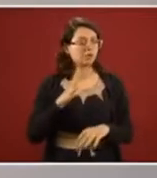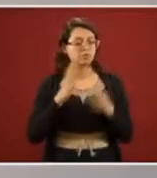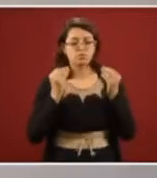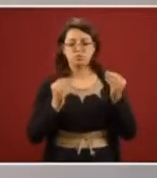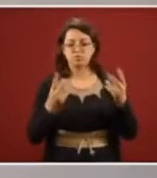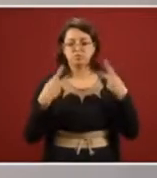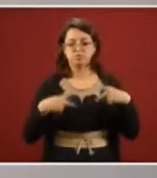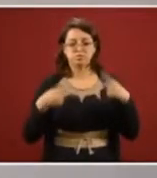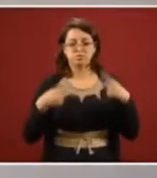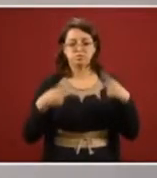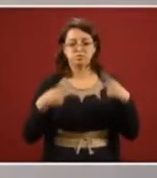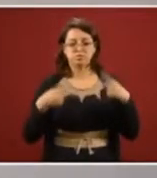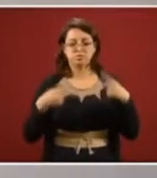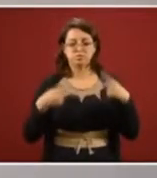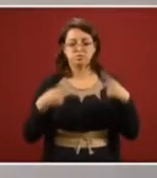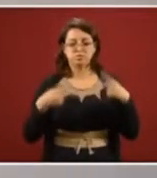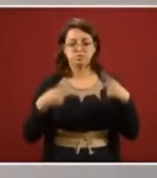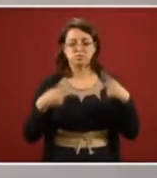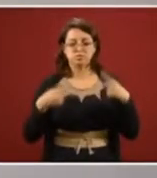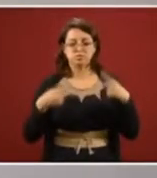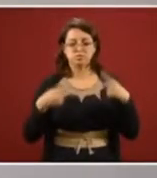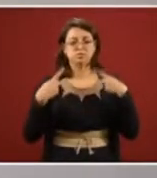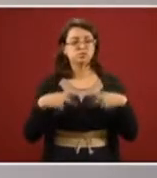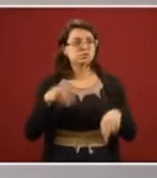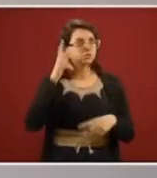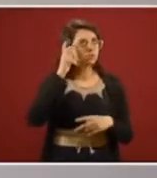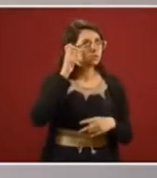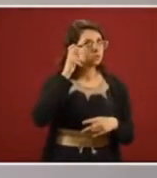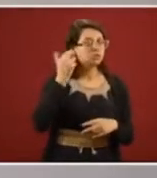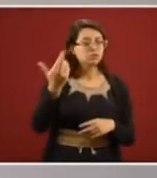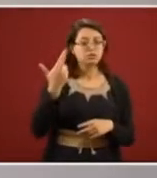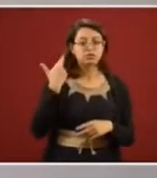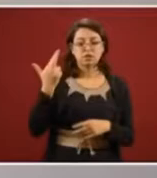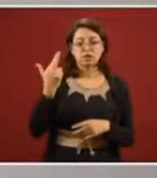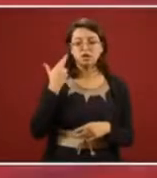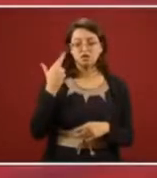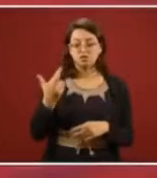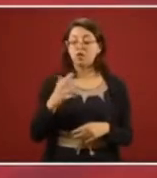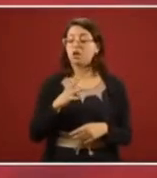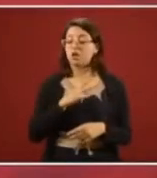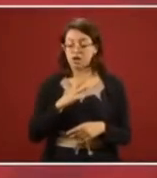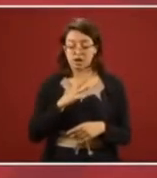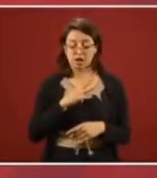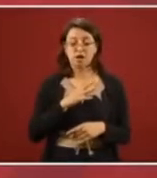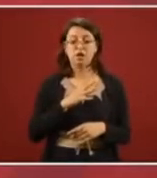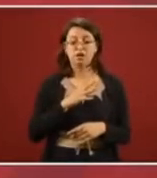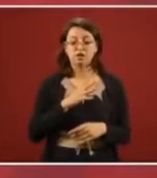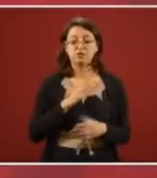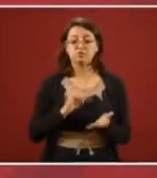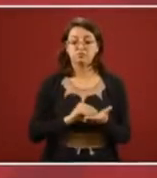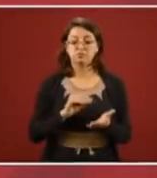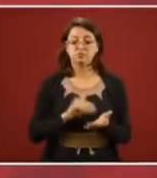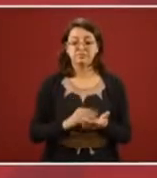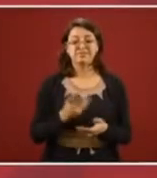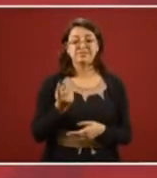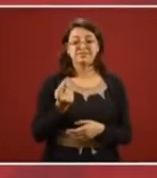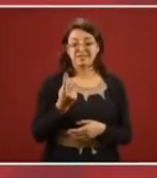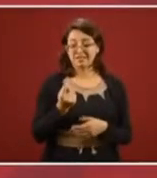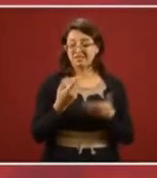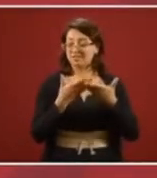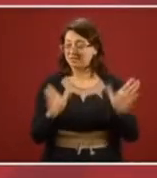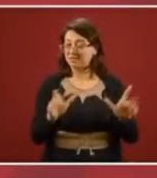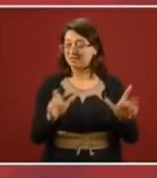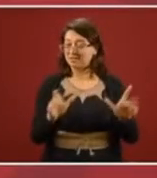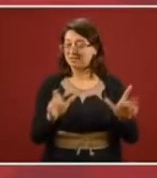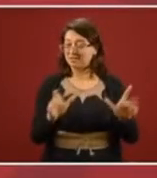en el caso de la radio muchos radioescuchas y la televisión abierta lo